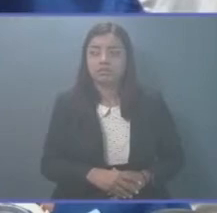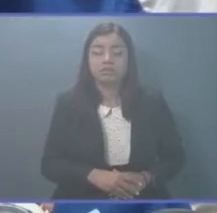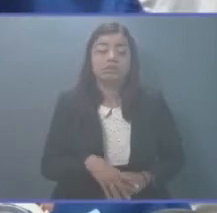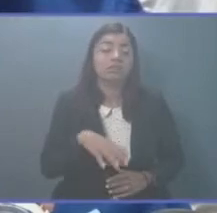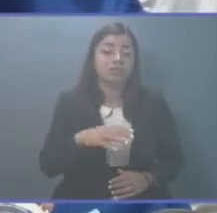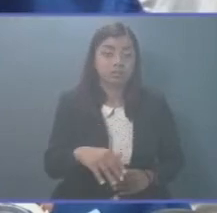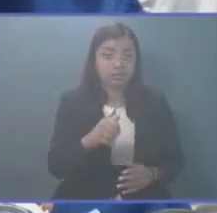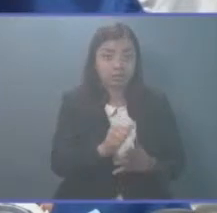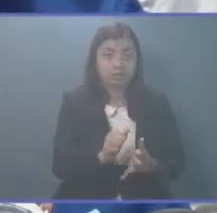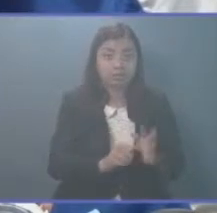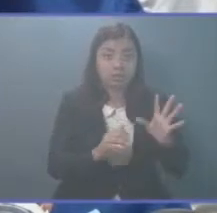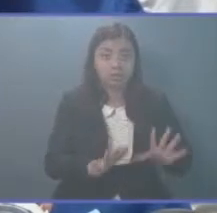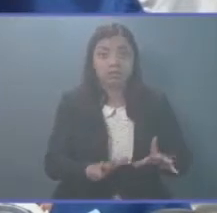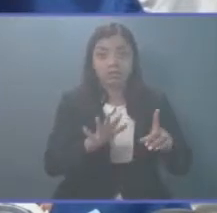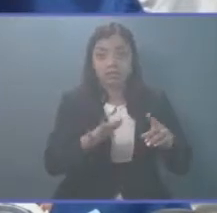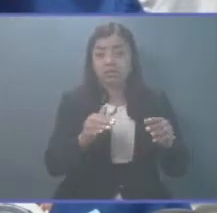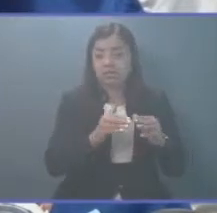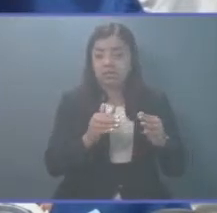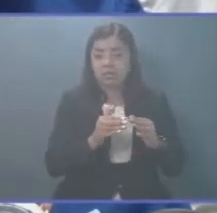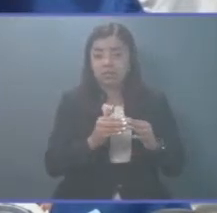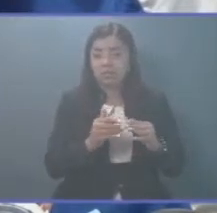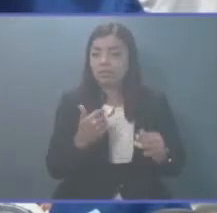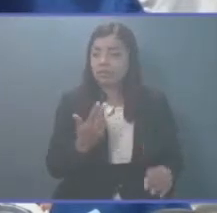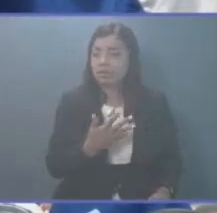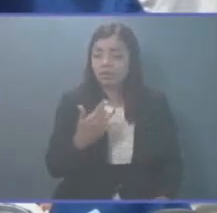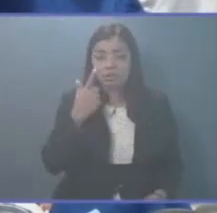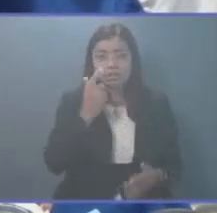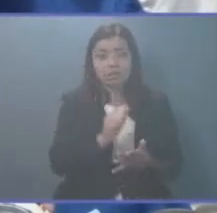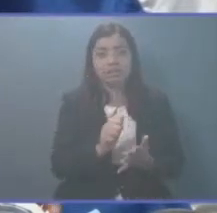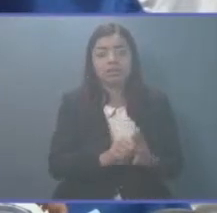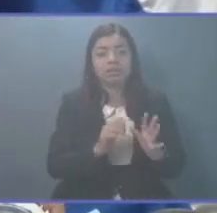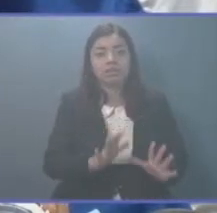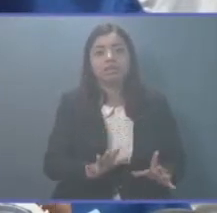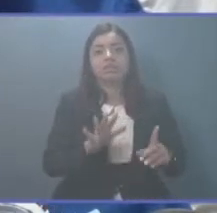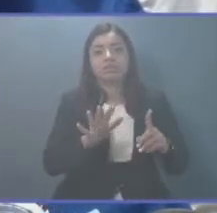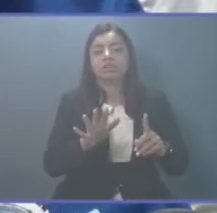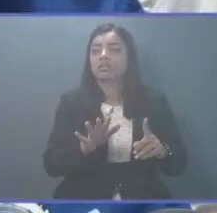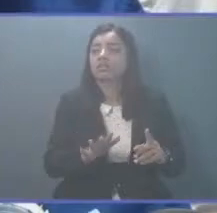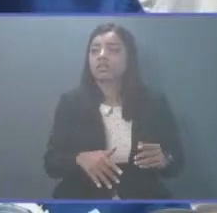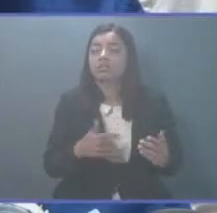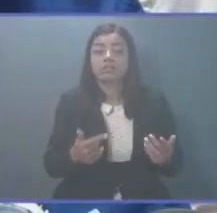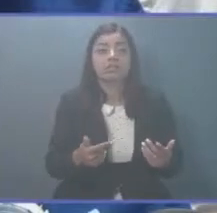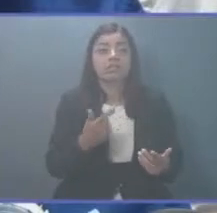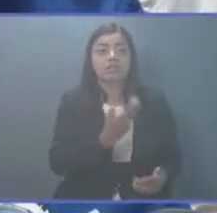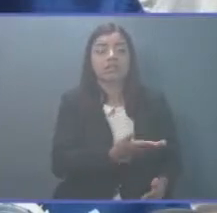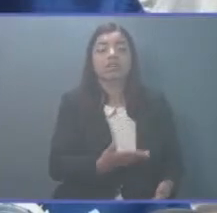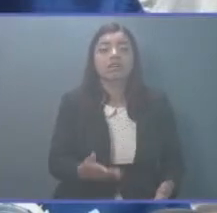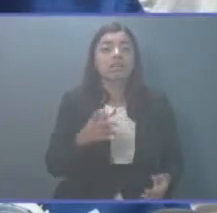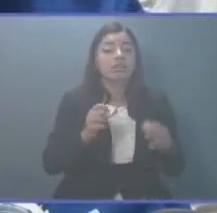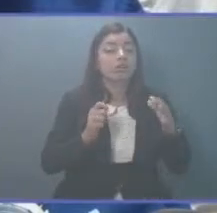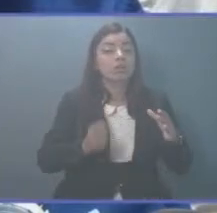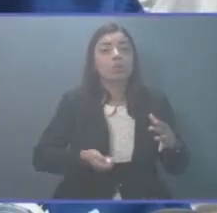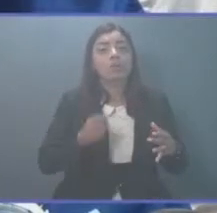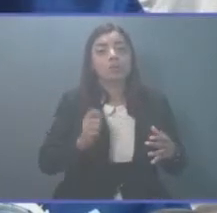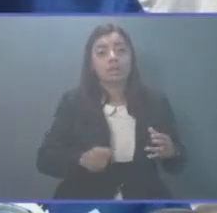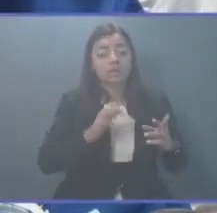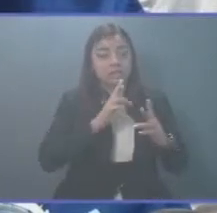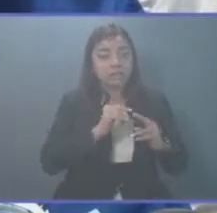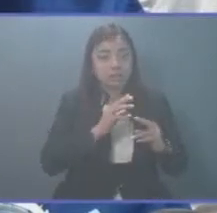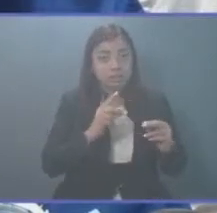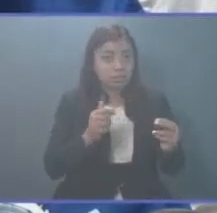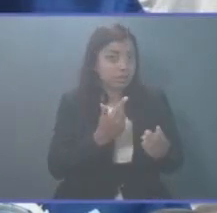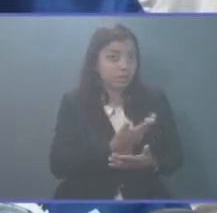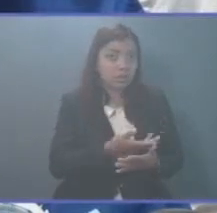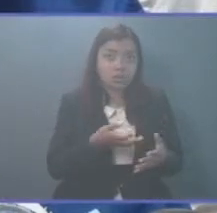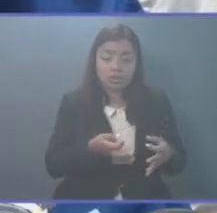Sí, en el 16 también. Tenemos el 16. Bienes. El juez resolverá en la sentencia o en cualquier